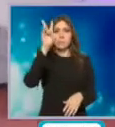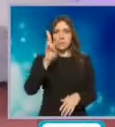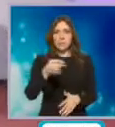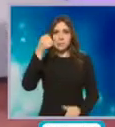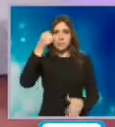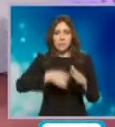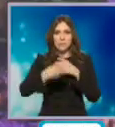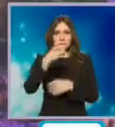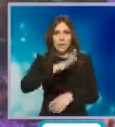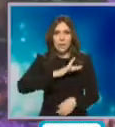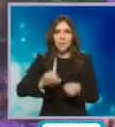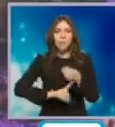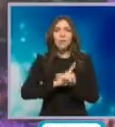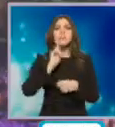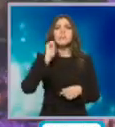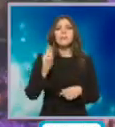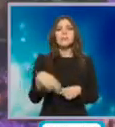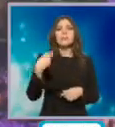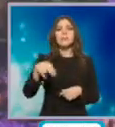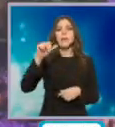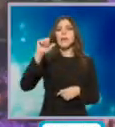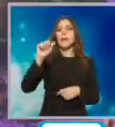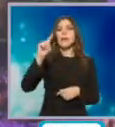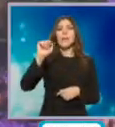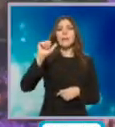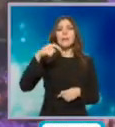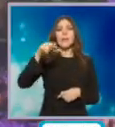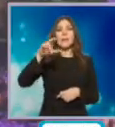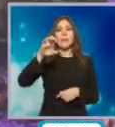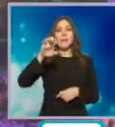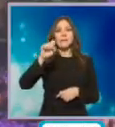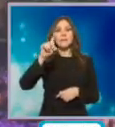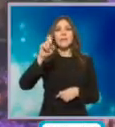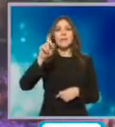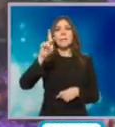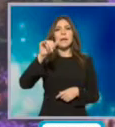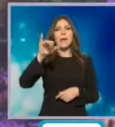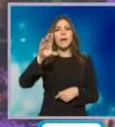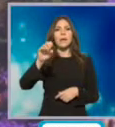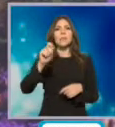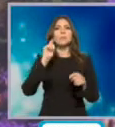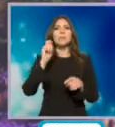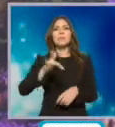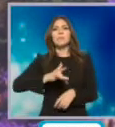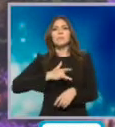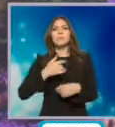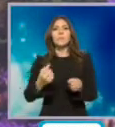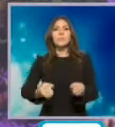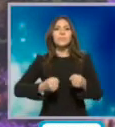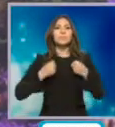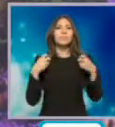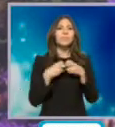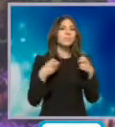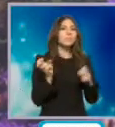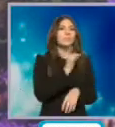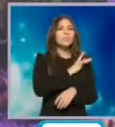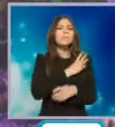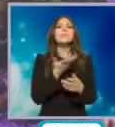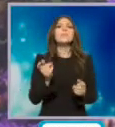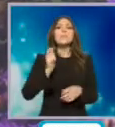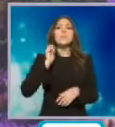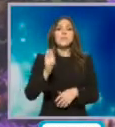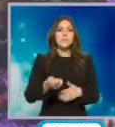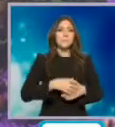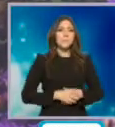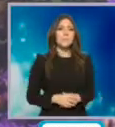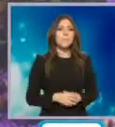pánico? Los ataques de pánico, sí es muy importante que lo platiquemos porque en realidad esta situación viene relacionada como uno de los